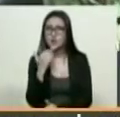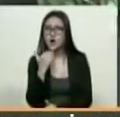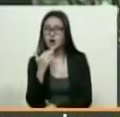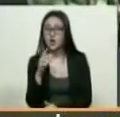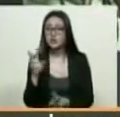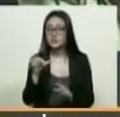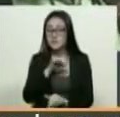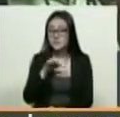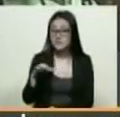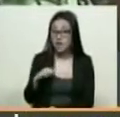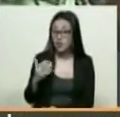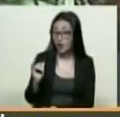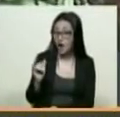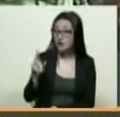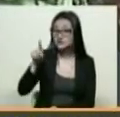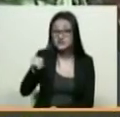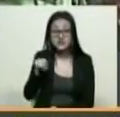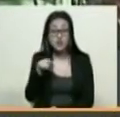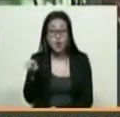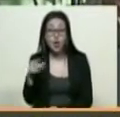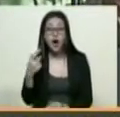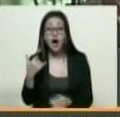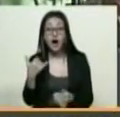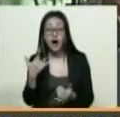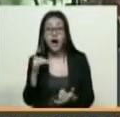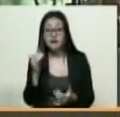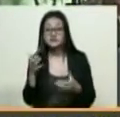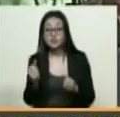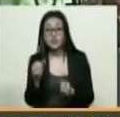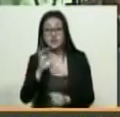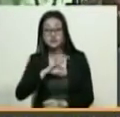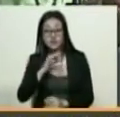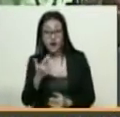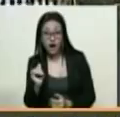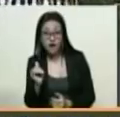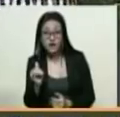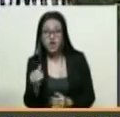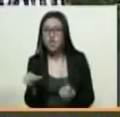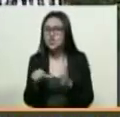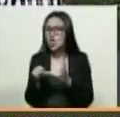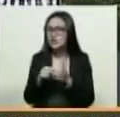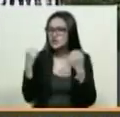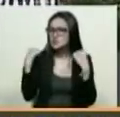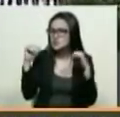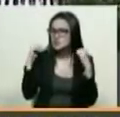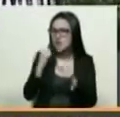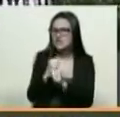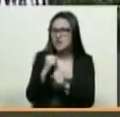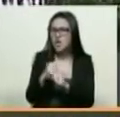sector privado o no? ¿Tienen o no tienen seguridad social? ¿Dónde despliegan sus dinámicas?